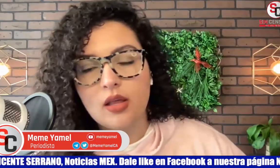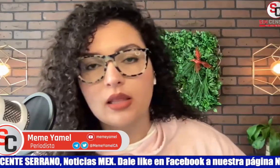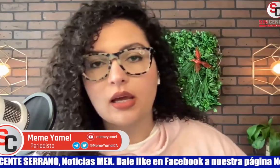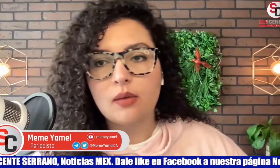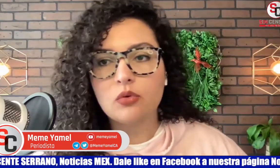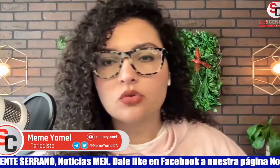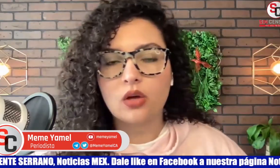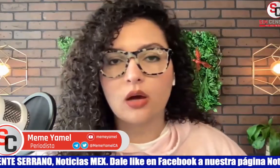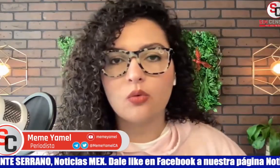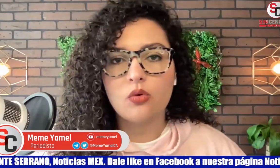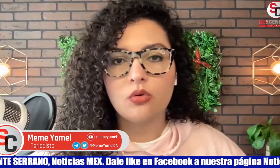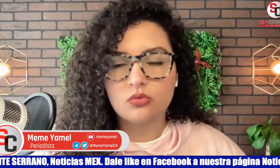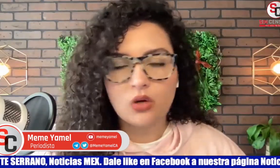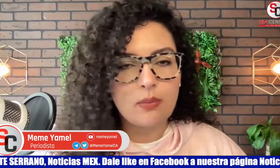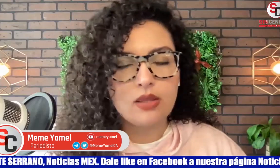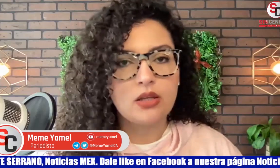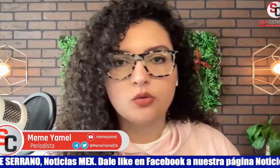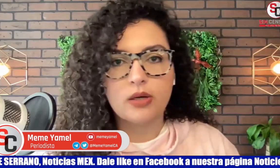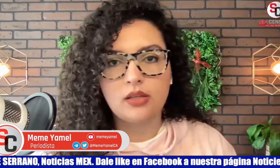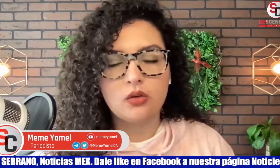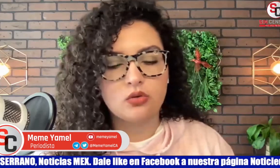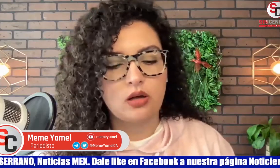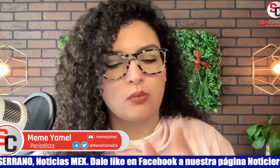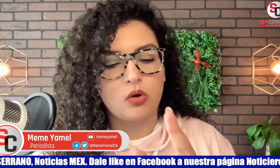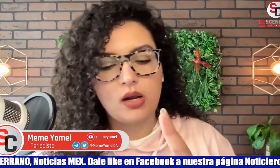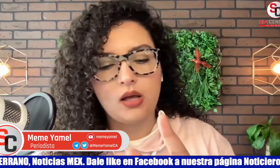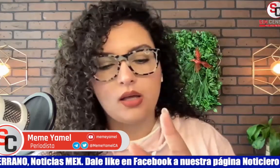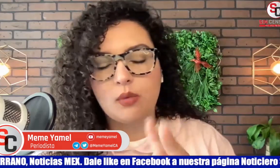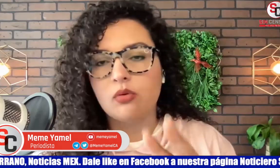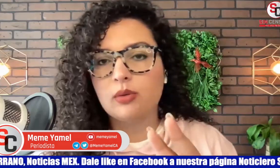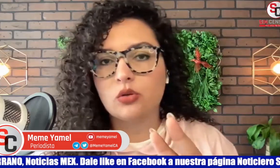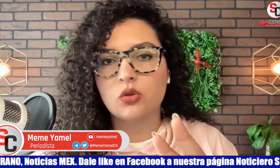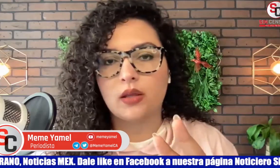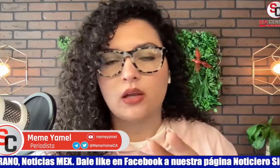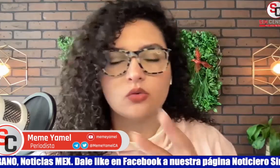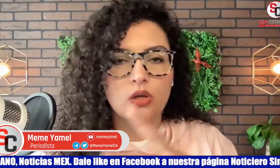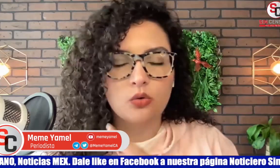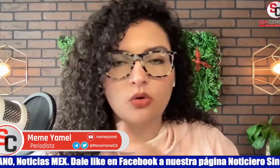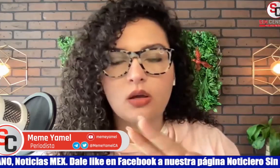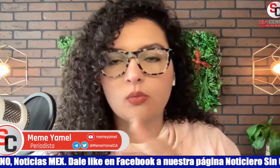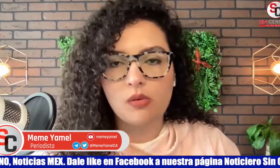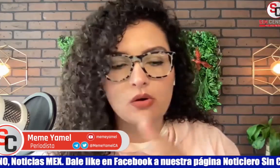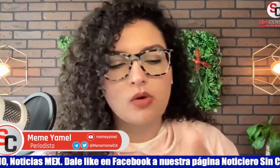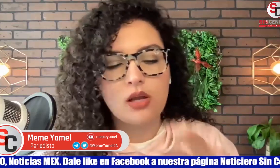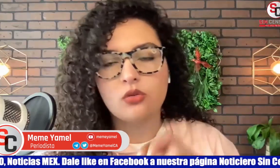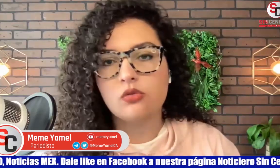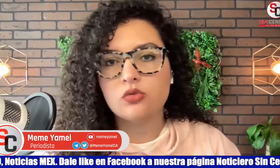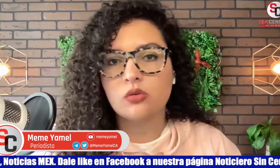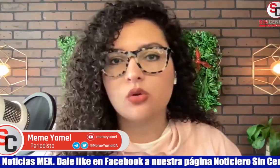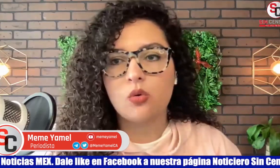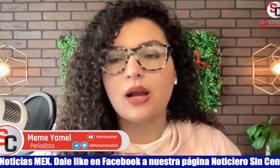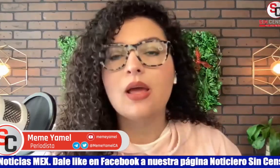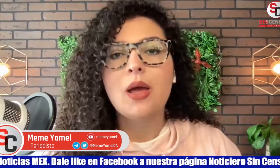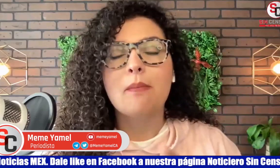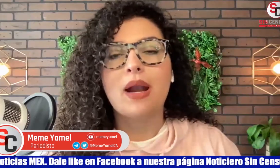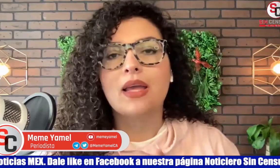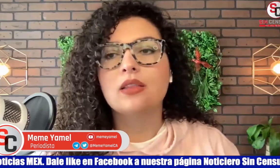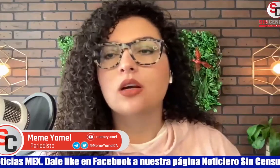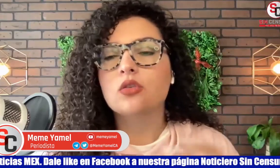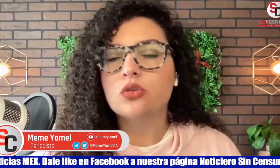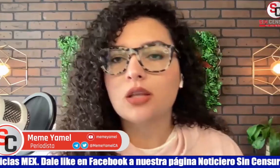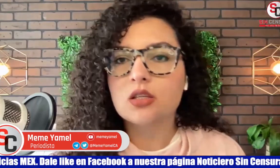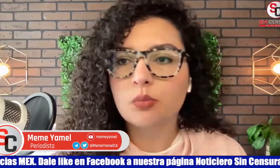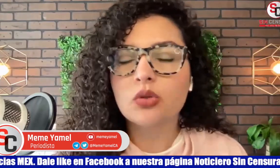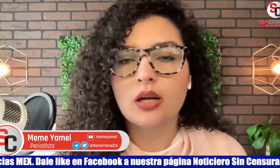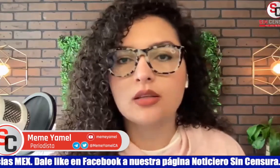años tengamos aún solamente 2 partidos, a Morena y a Movimiento Ciudadano, en uno en un primer lugar y en otro en un segundo lugar, para que